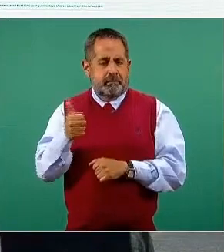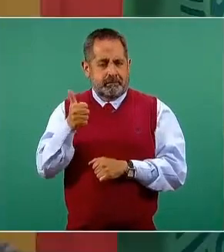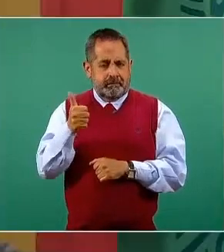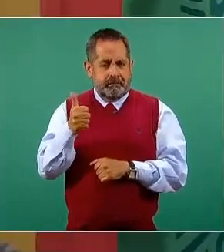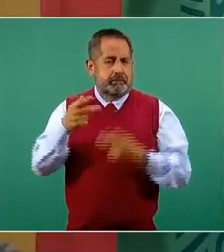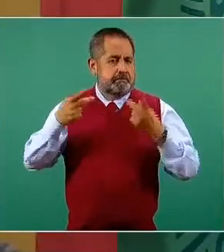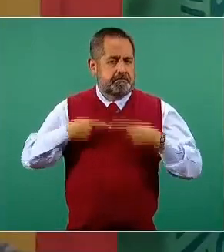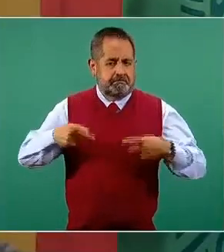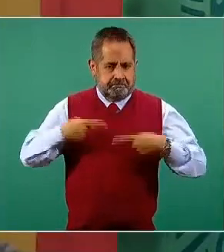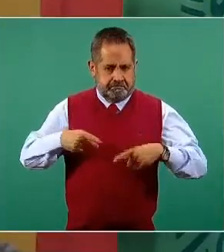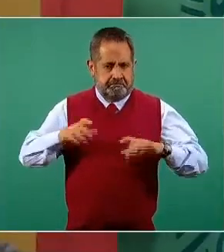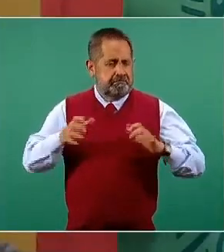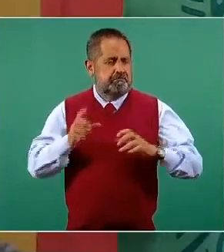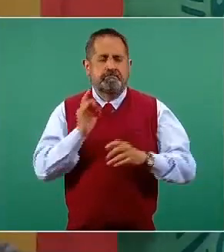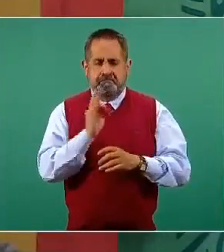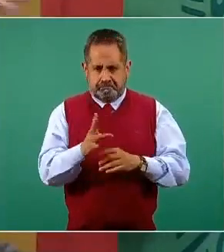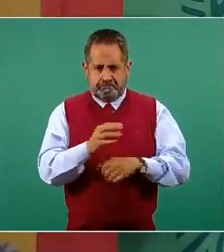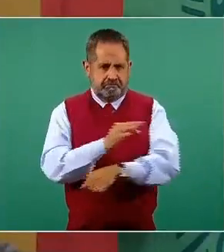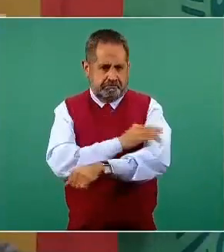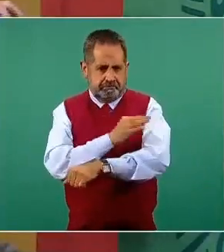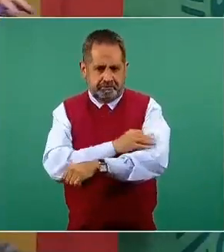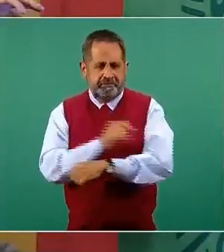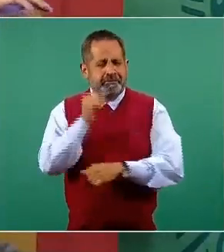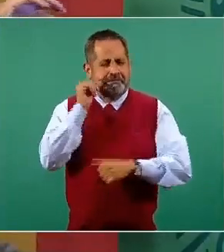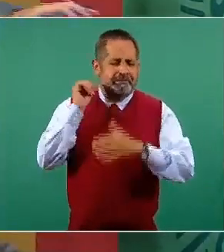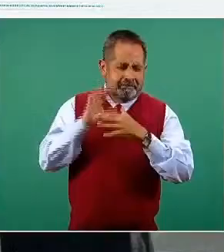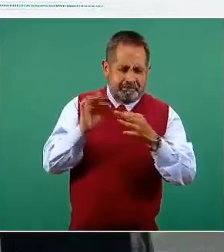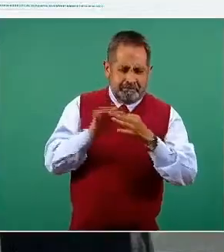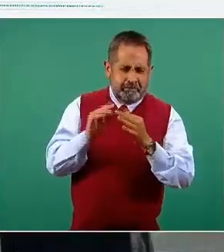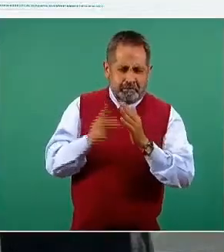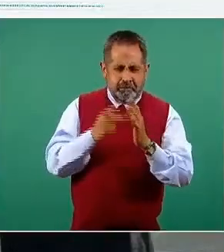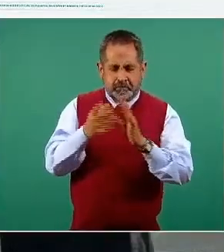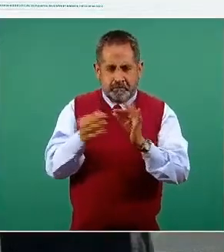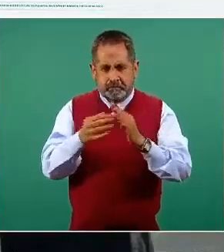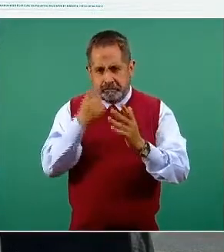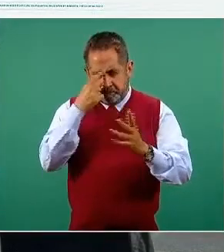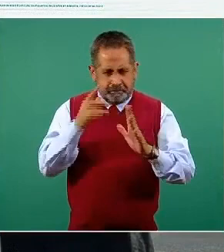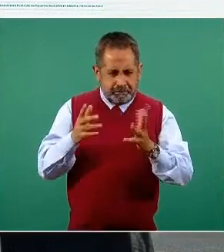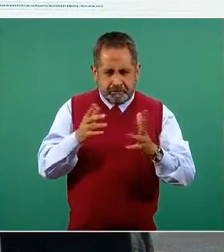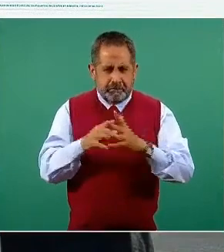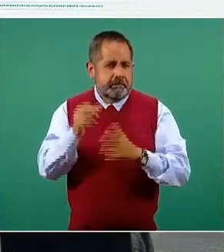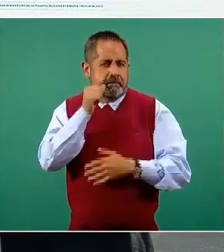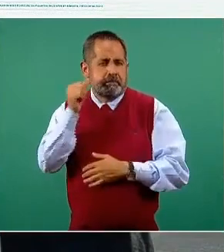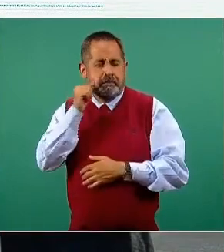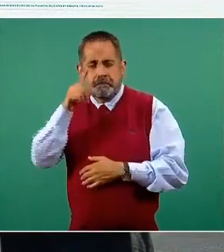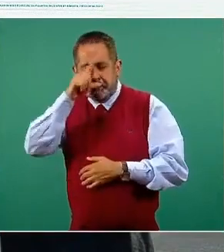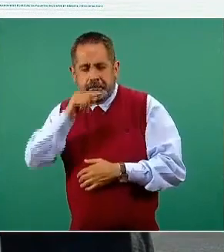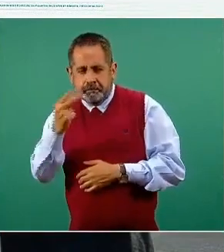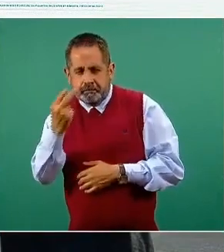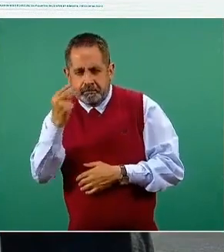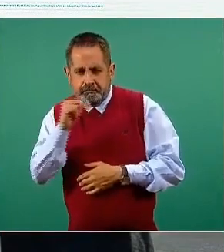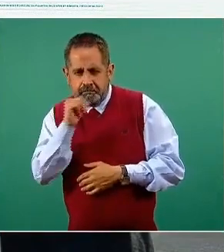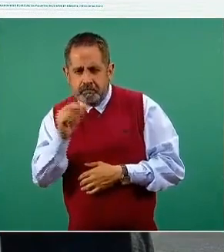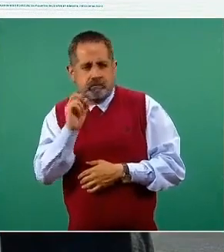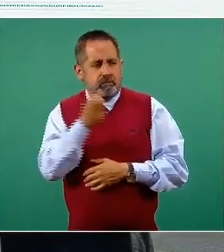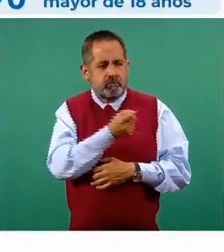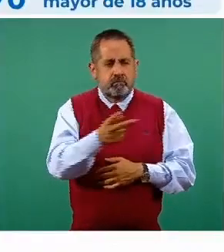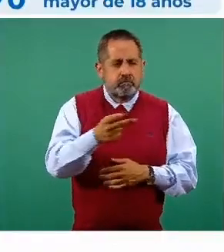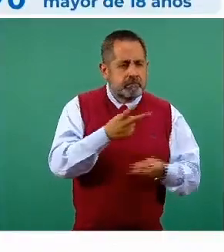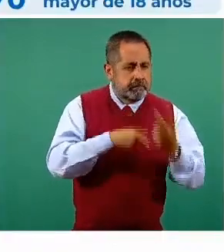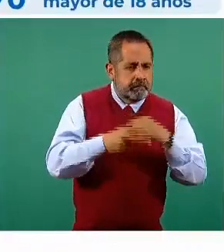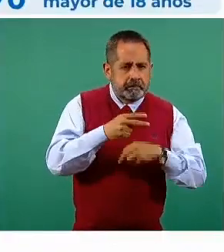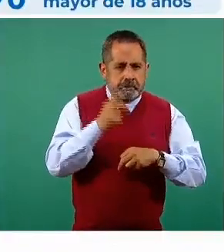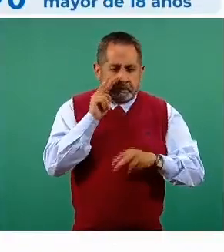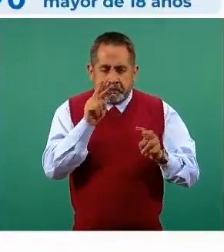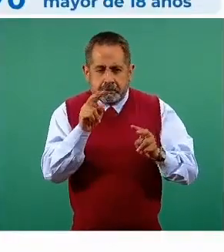16,173,646 personas. Ayer explicábamos con cierto detalle, lo vuelvo a explicar para quien no vio la conferencia ayer o las colegas periodistas que hoy nos